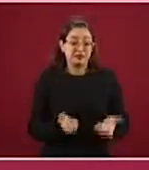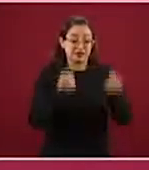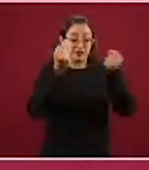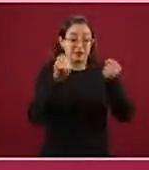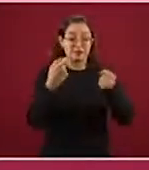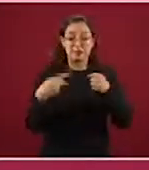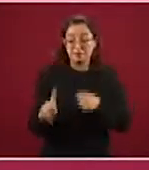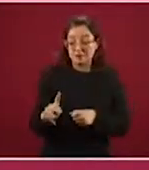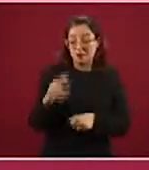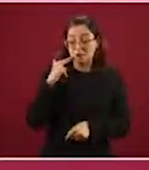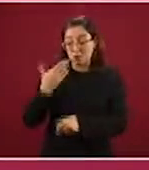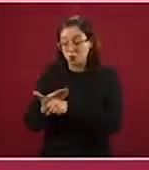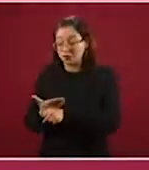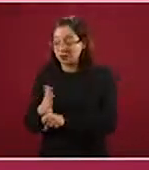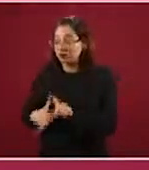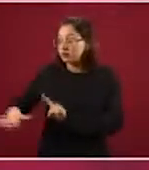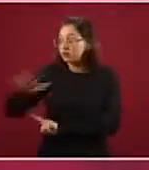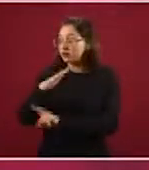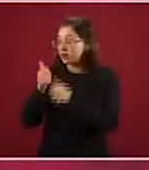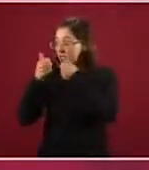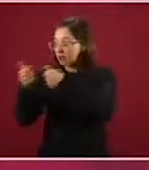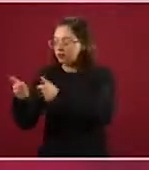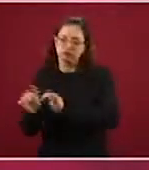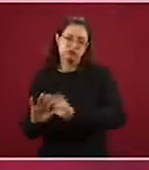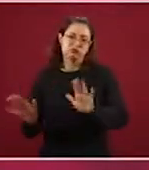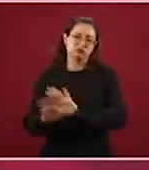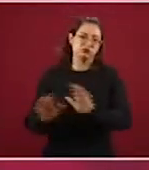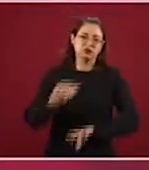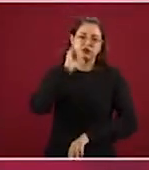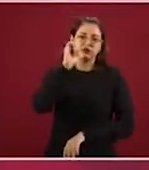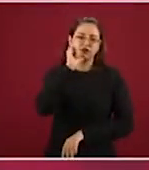cumplir su responsabilidad social no estaba para eso